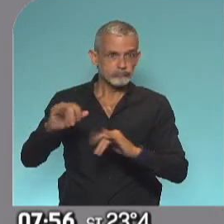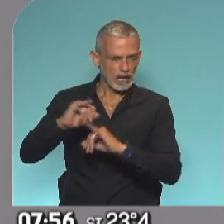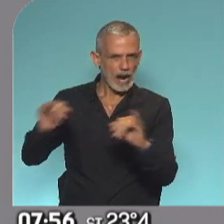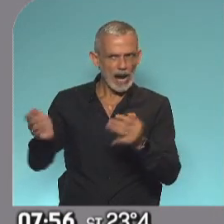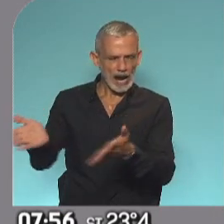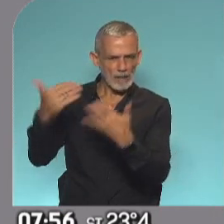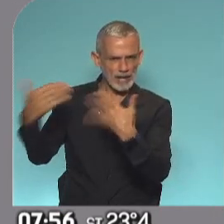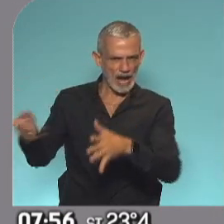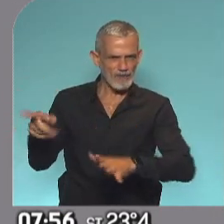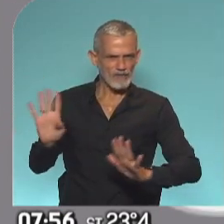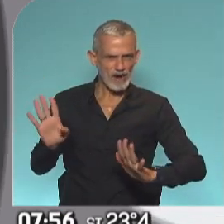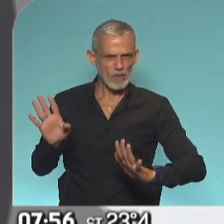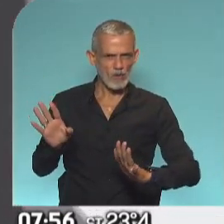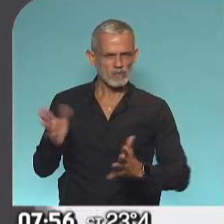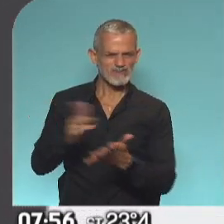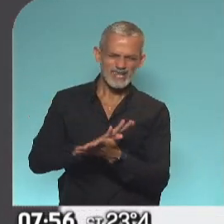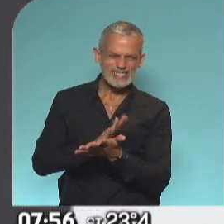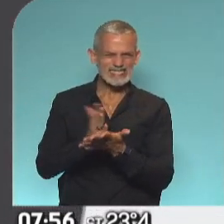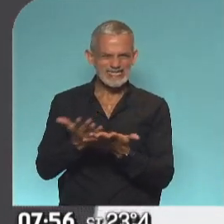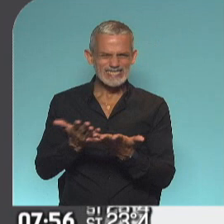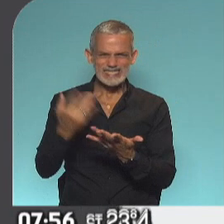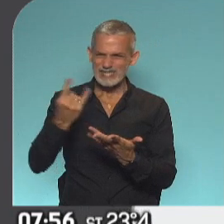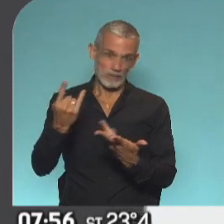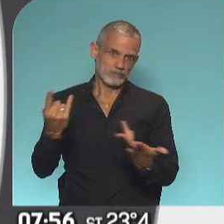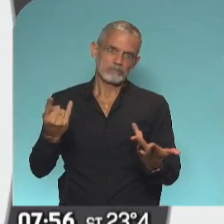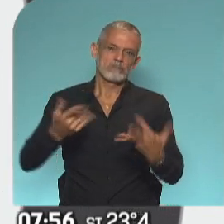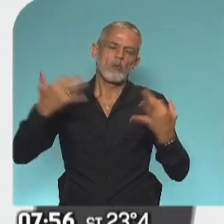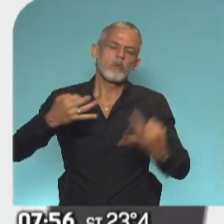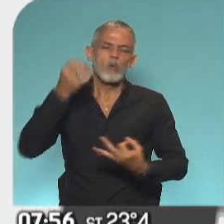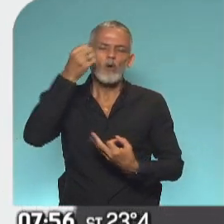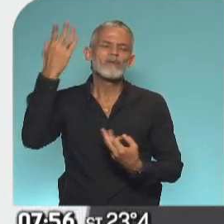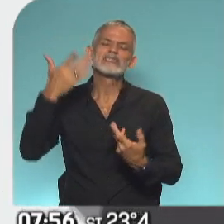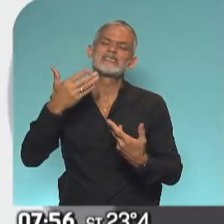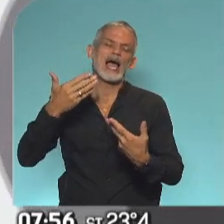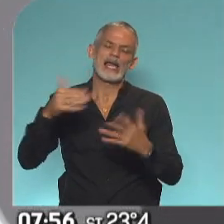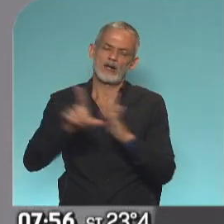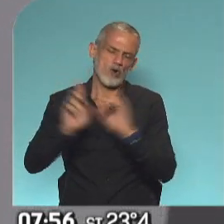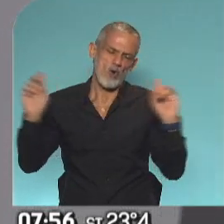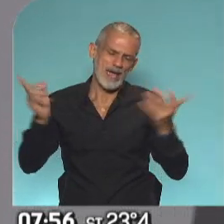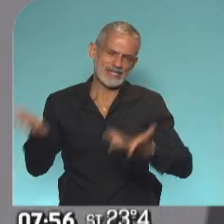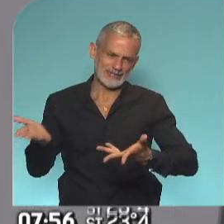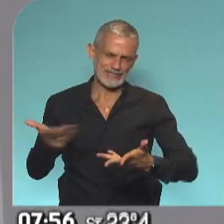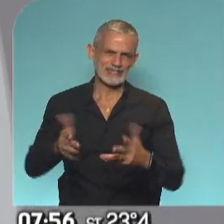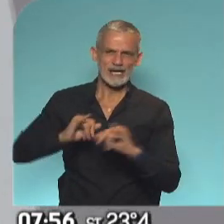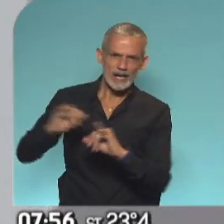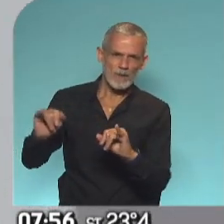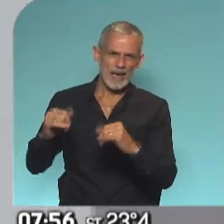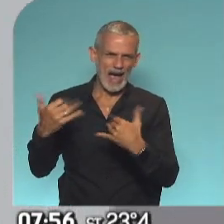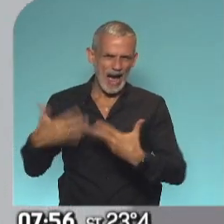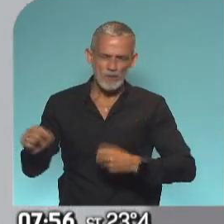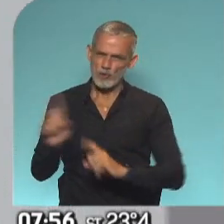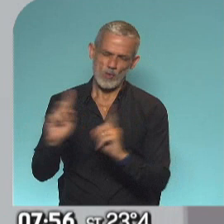por eso estamos hablando de una campaña sucia, porque obviamente no son afiches oficiales de la campaña por el aborto, ni mucho menos. En